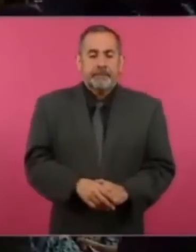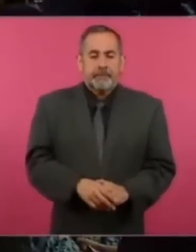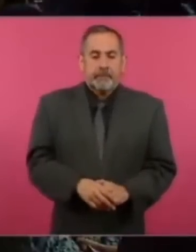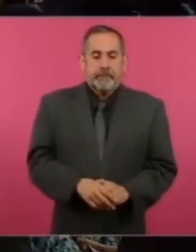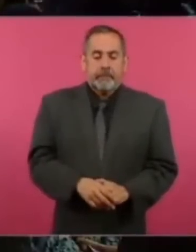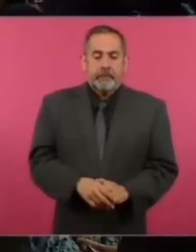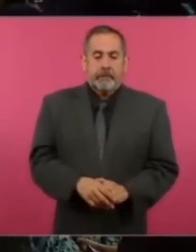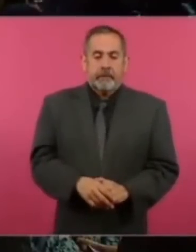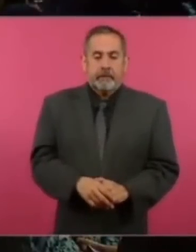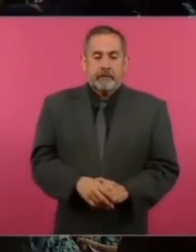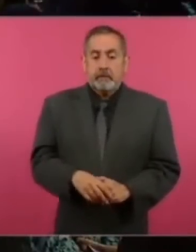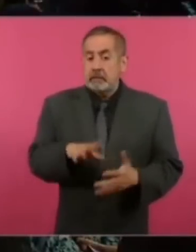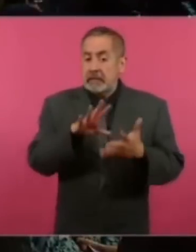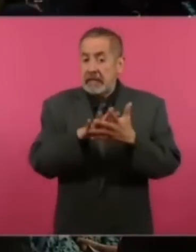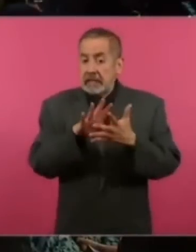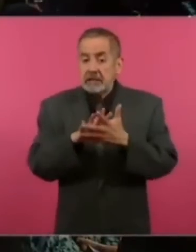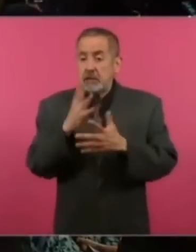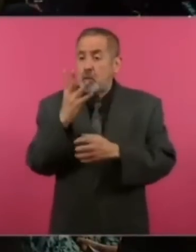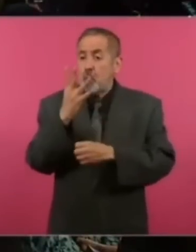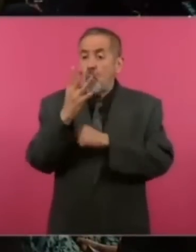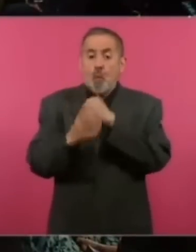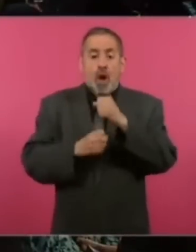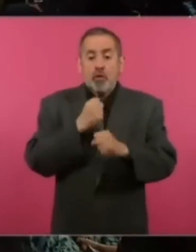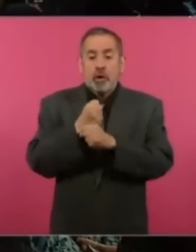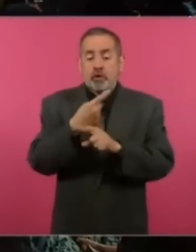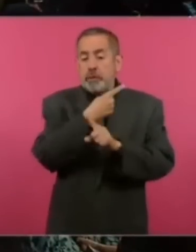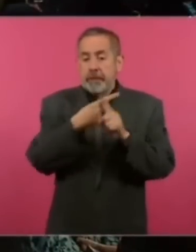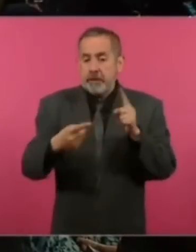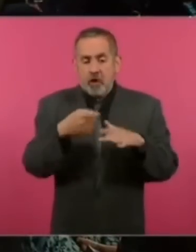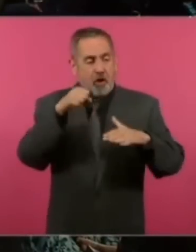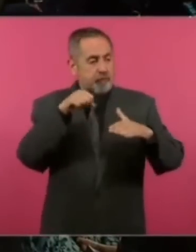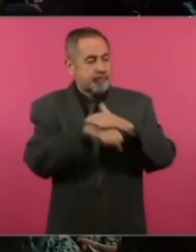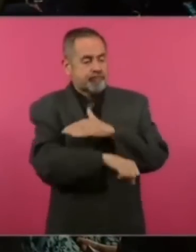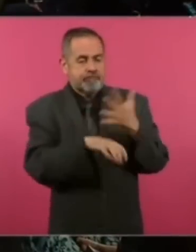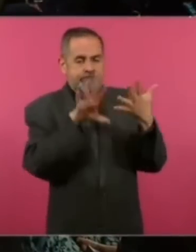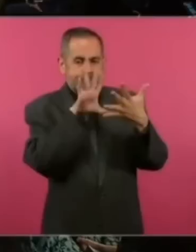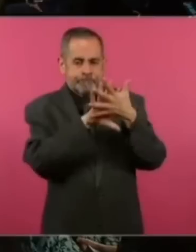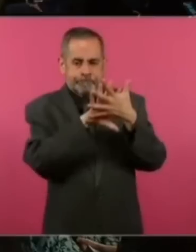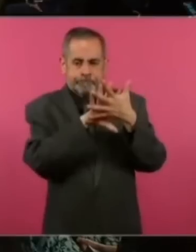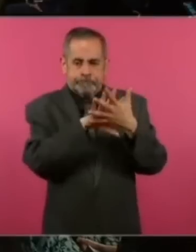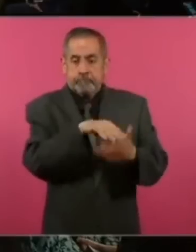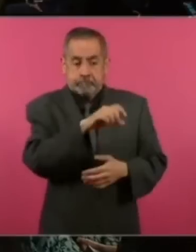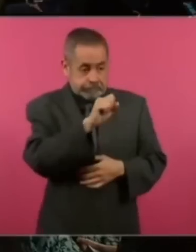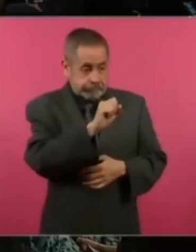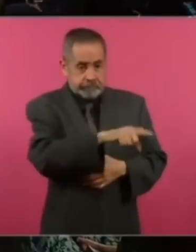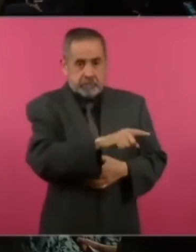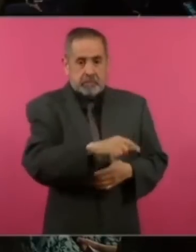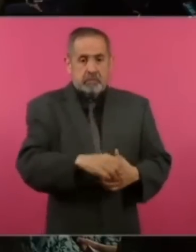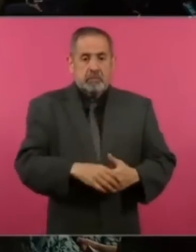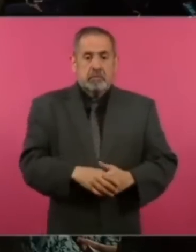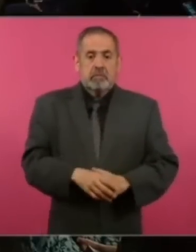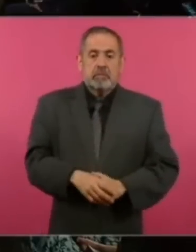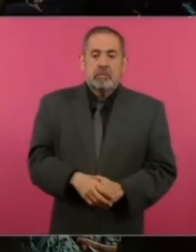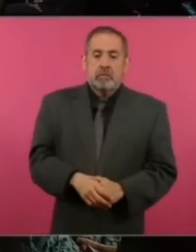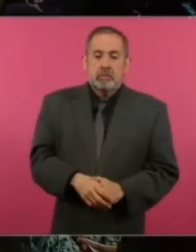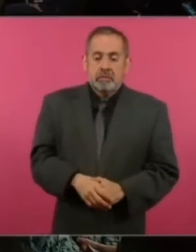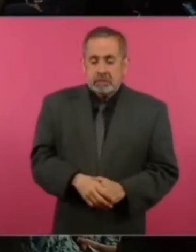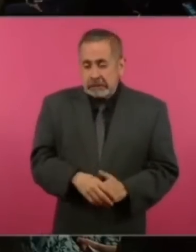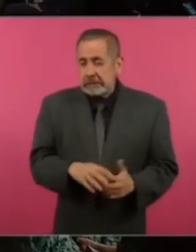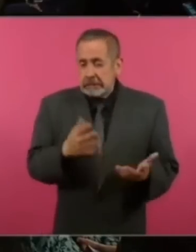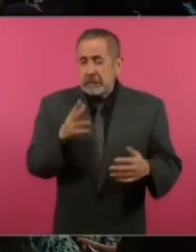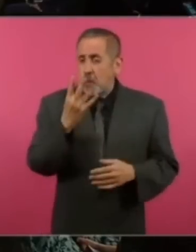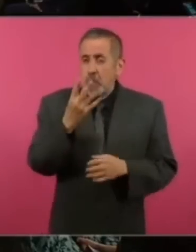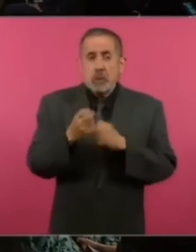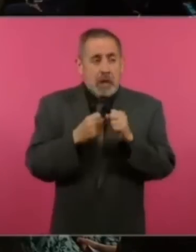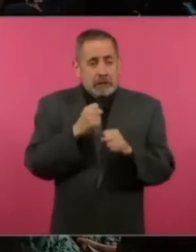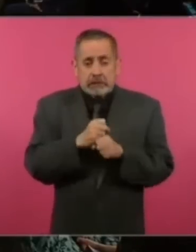Media. 4 años y medio. No cumplió los 4 años en la cárcel, pero estuvo en la cárcel casi 4 años. Casi 4 años, sí.